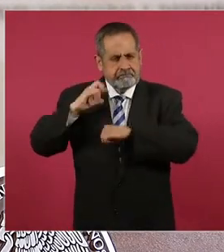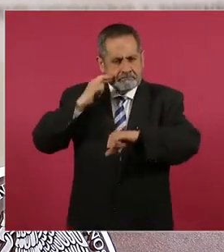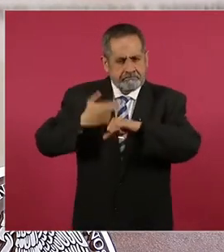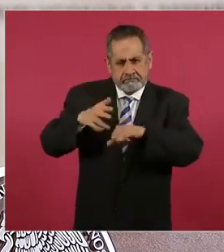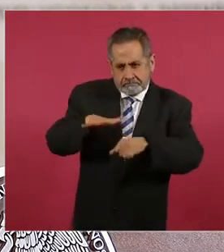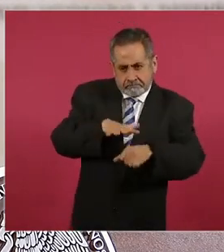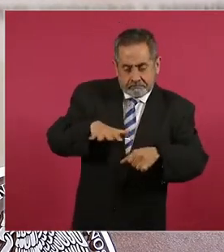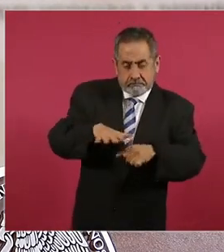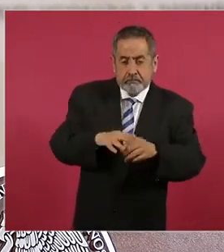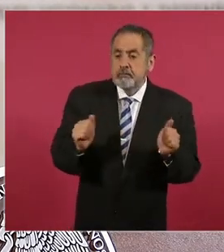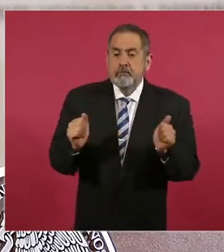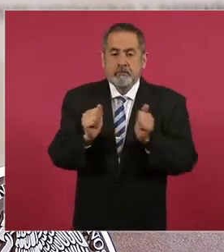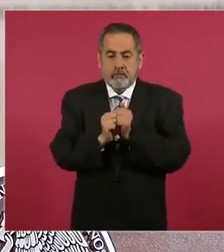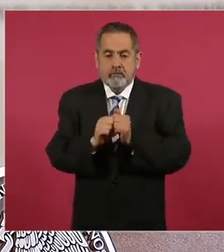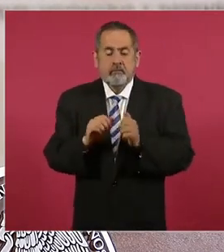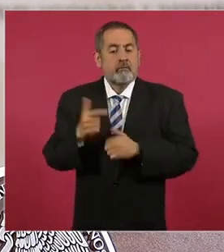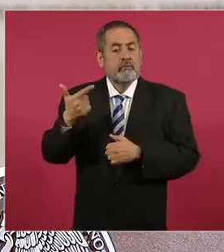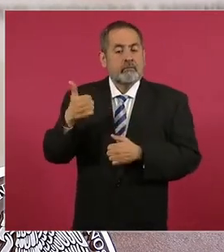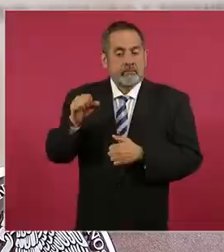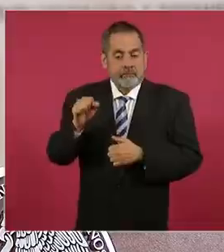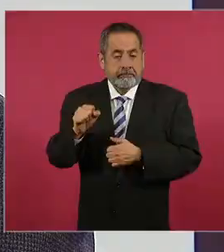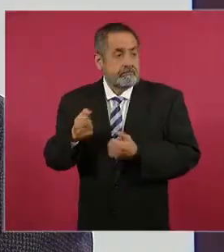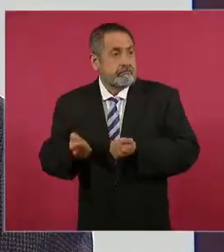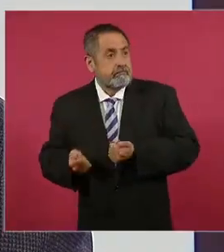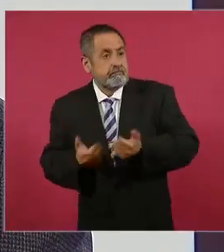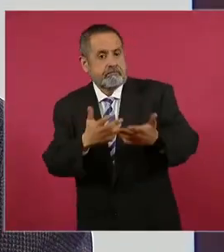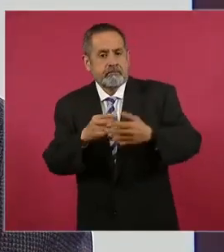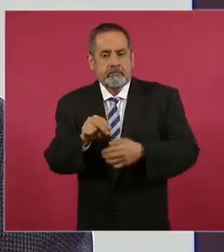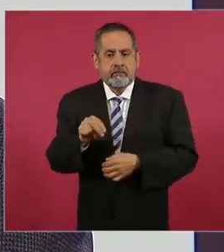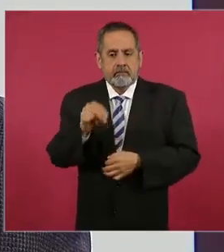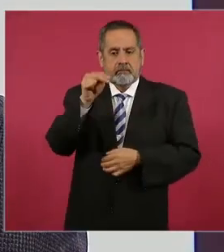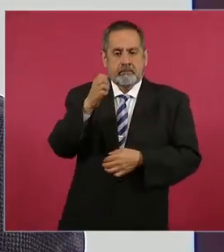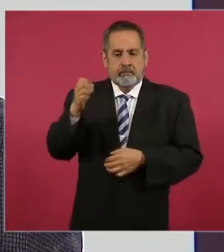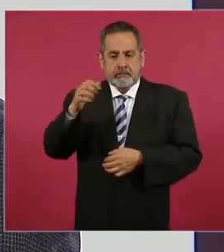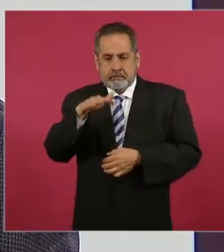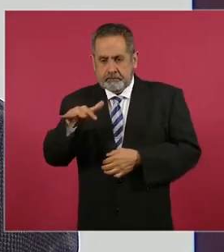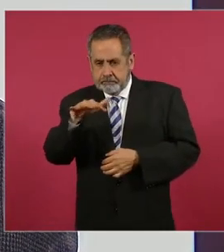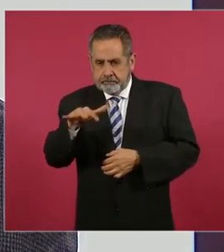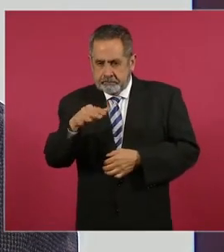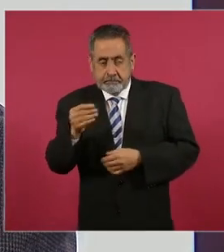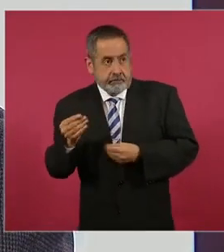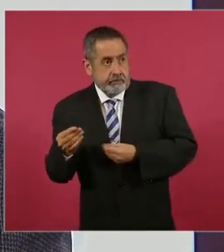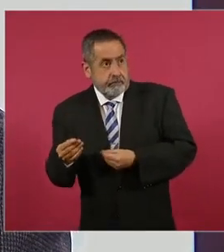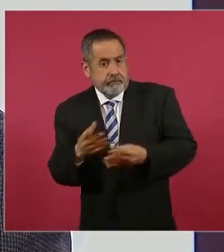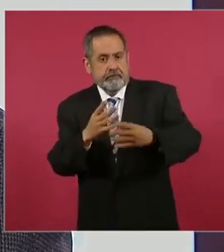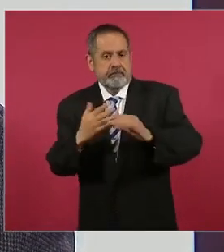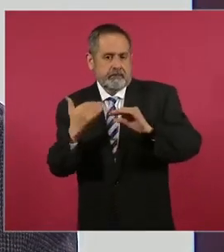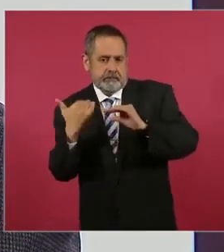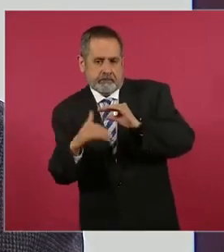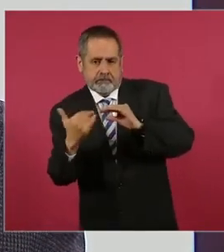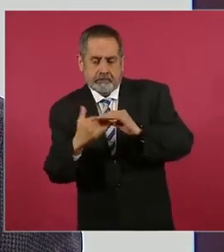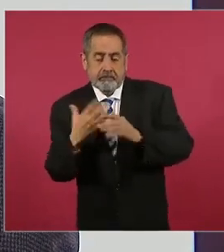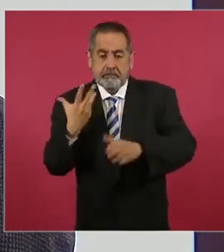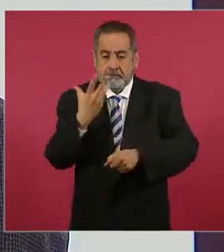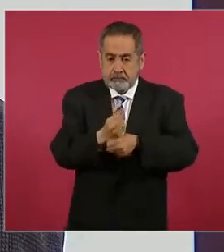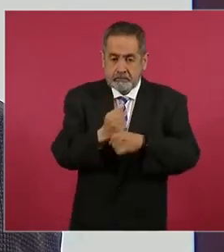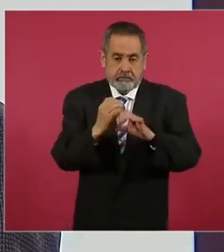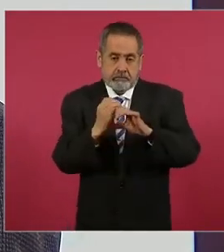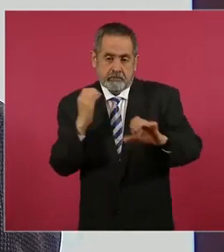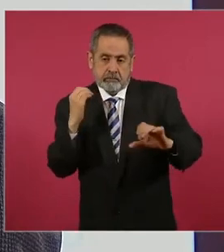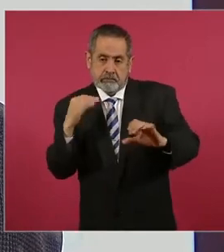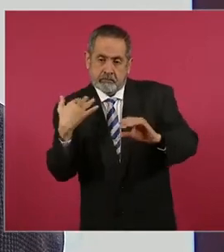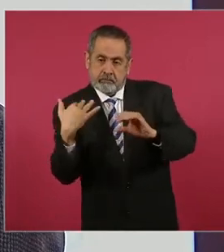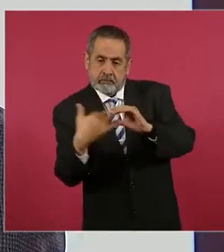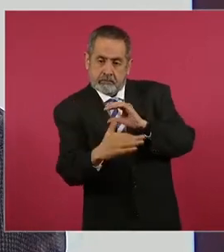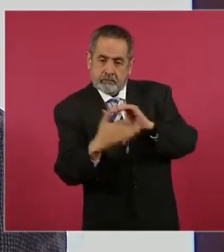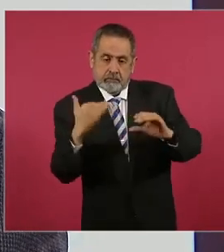llevará conjuntamente gas al norte, al noroeste del país, al construirse un gasoducto